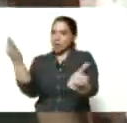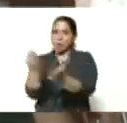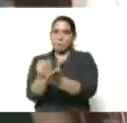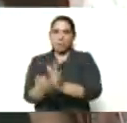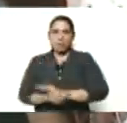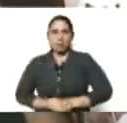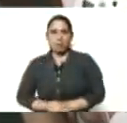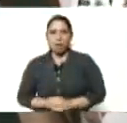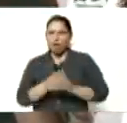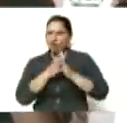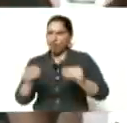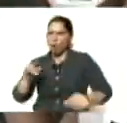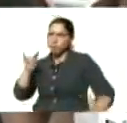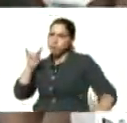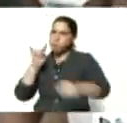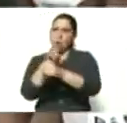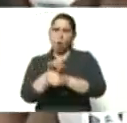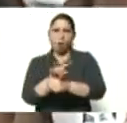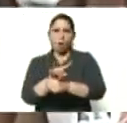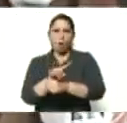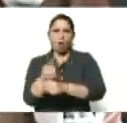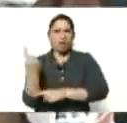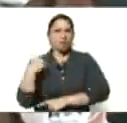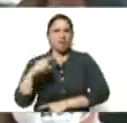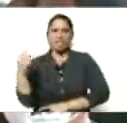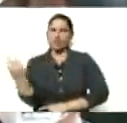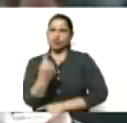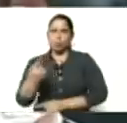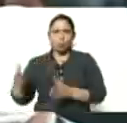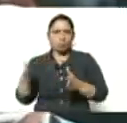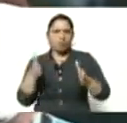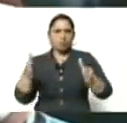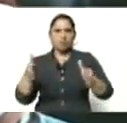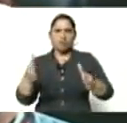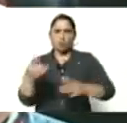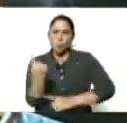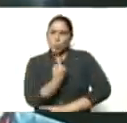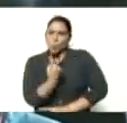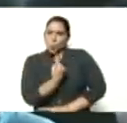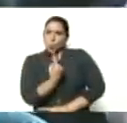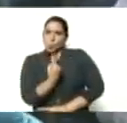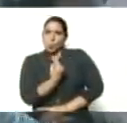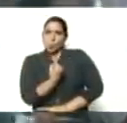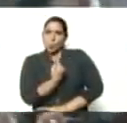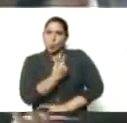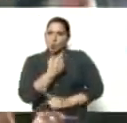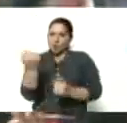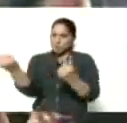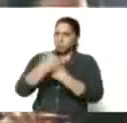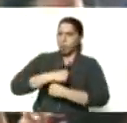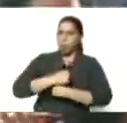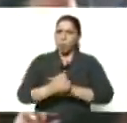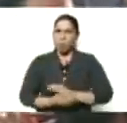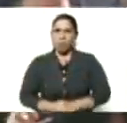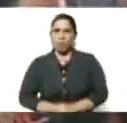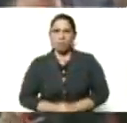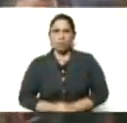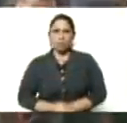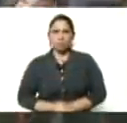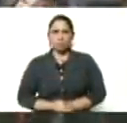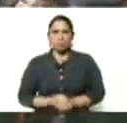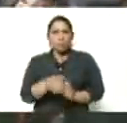Todos los traidores tienen un solo destino, la soledad, la derrota, la